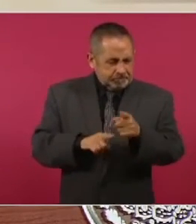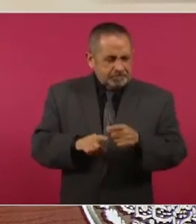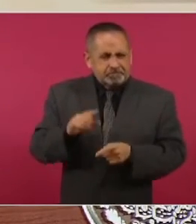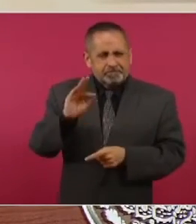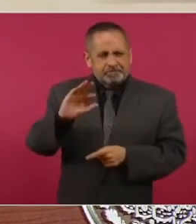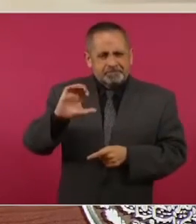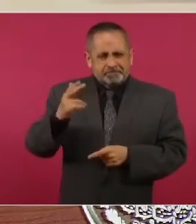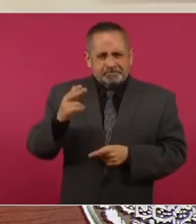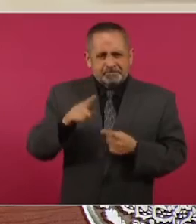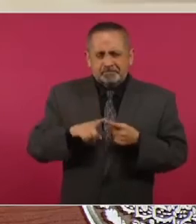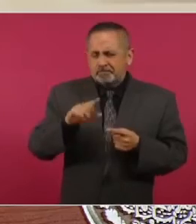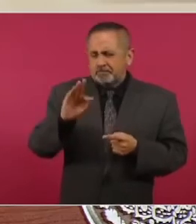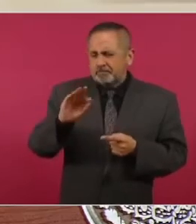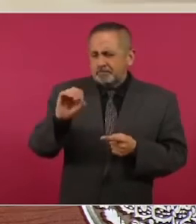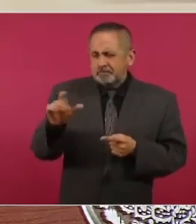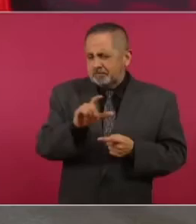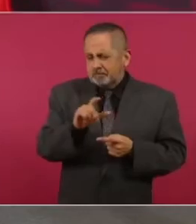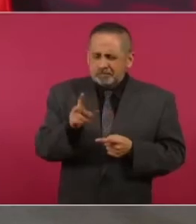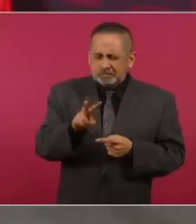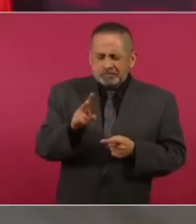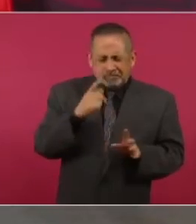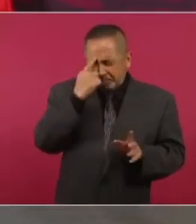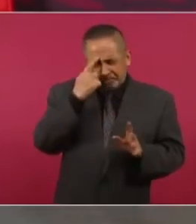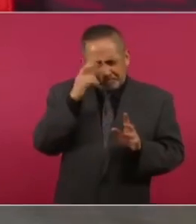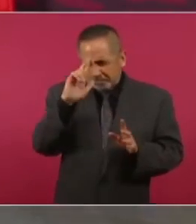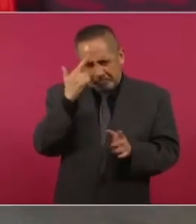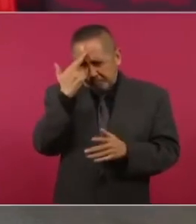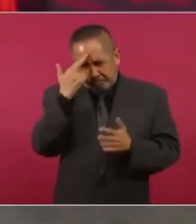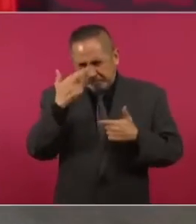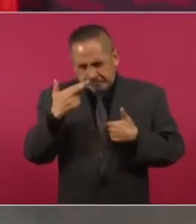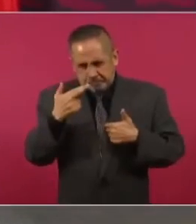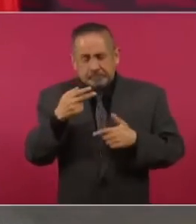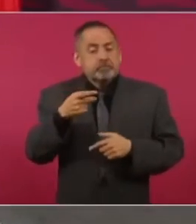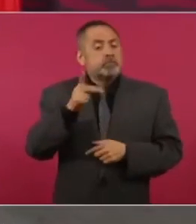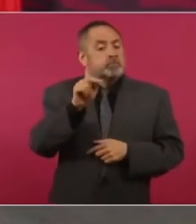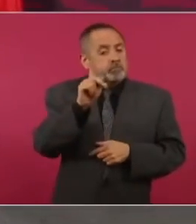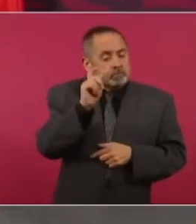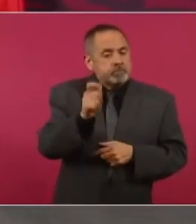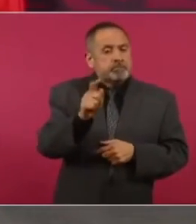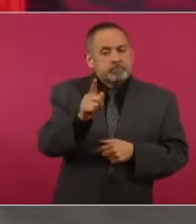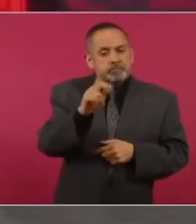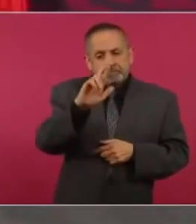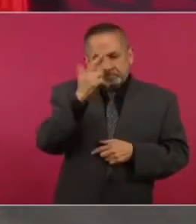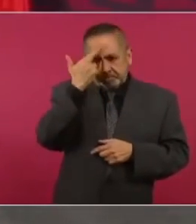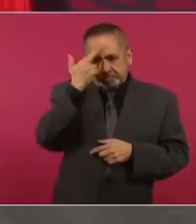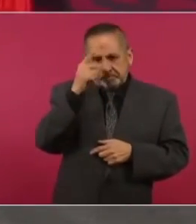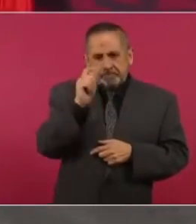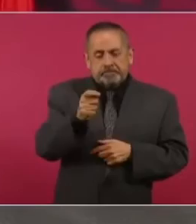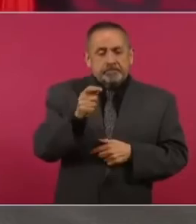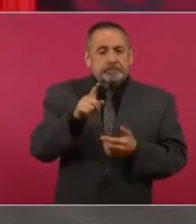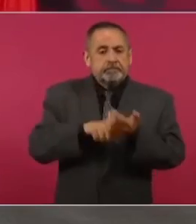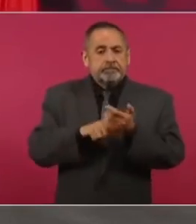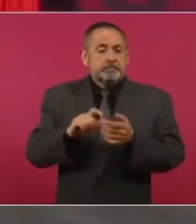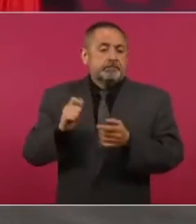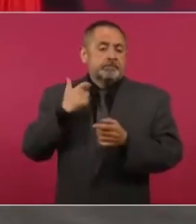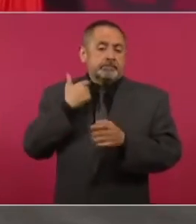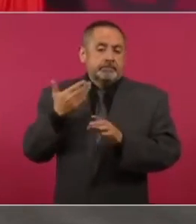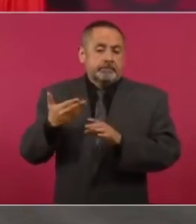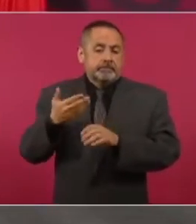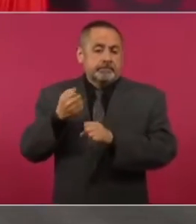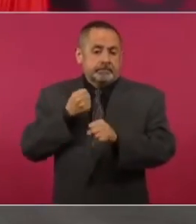Calderón y de Fox, o de Fox o Calderón. Lo que sí recuerdo es que en el sexenio pasado,